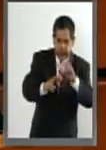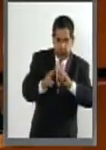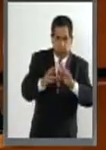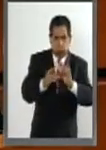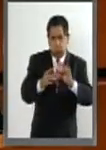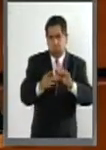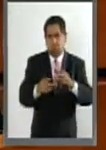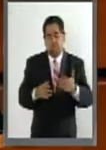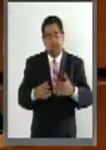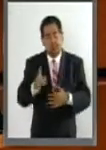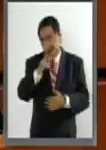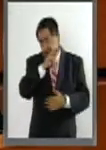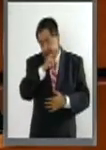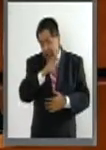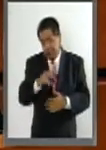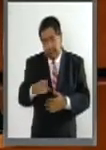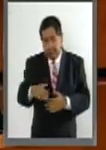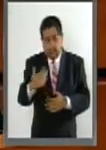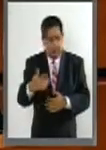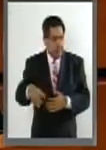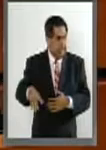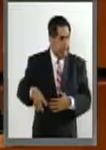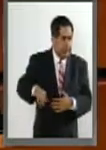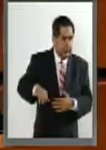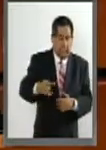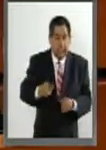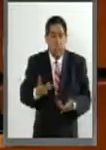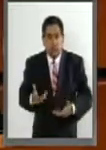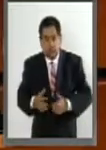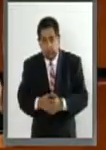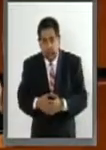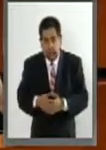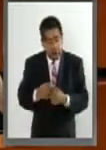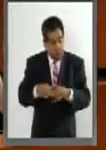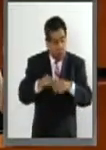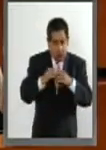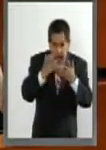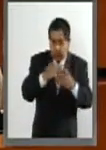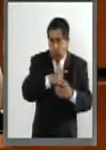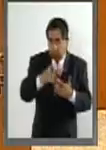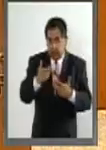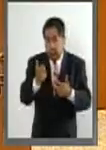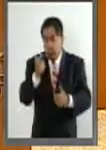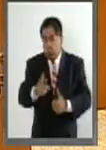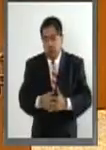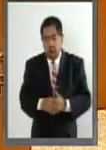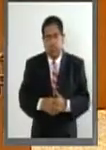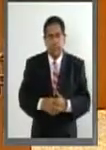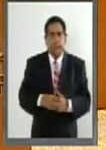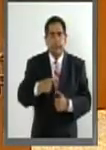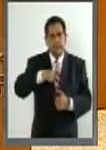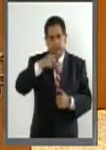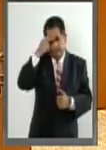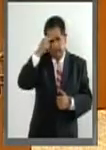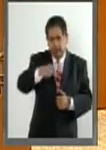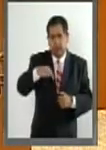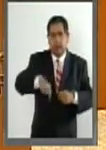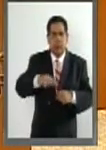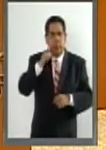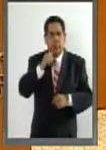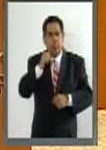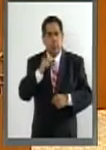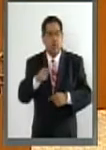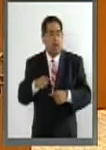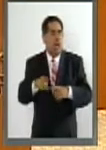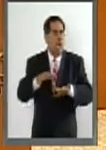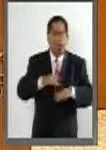una preocupación muy seria y muy bien hecha. Siendo México un país que